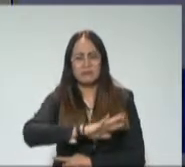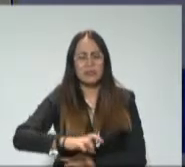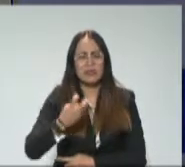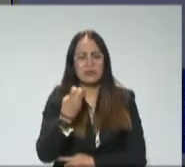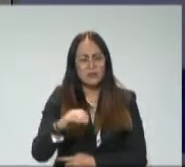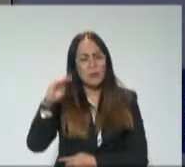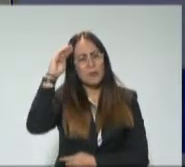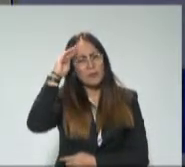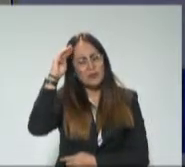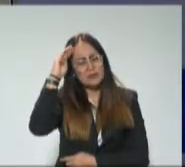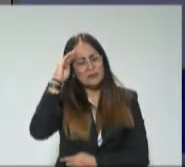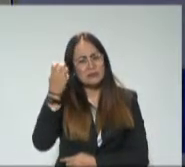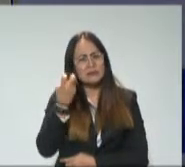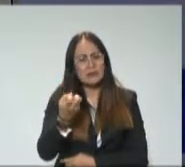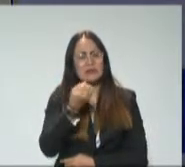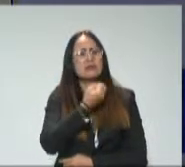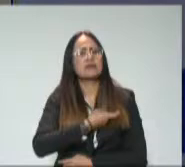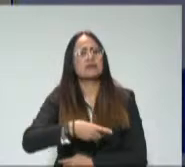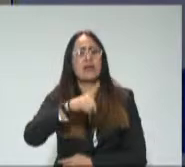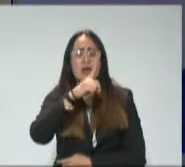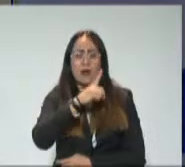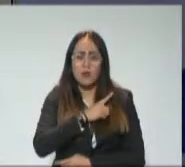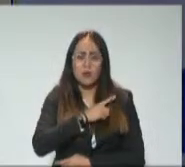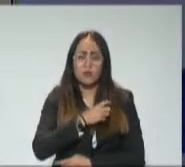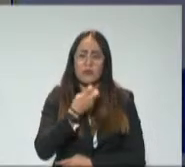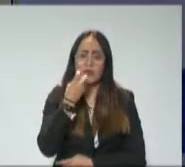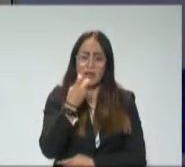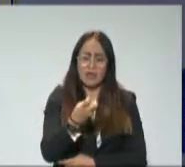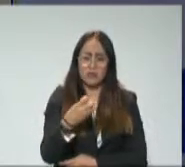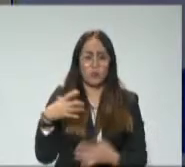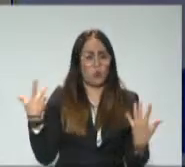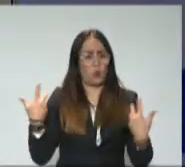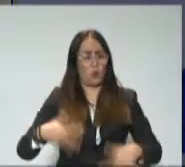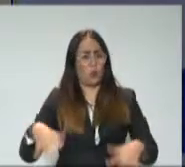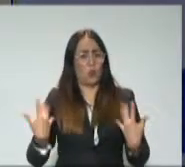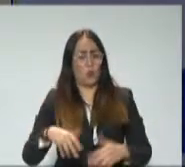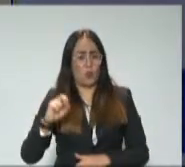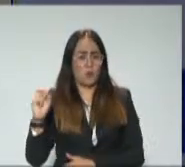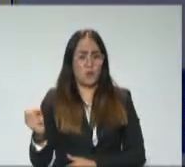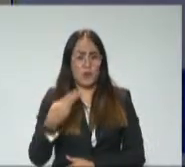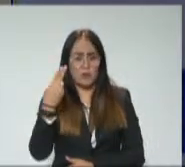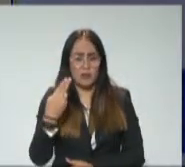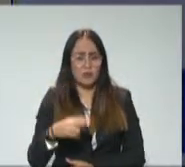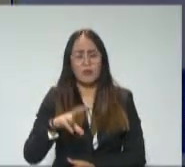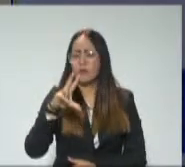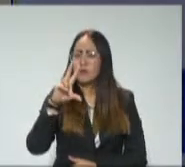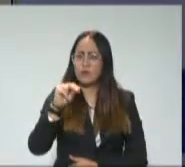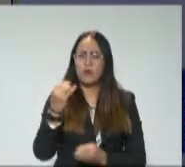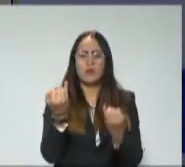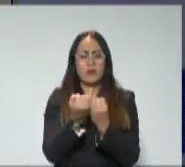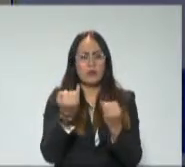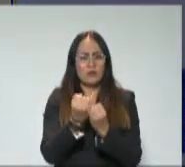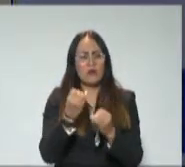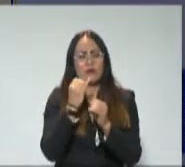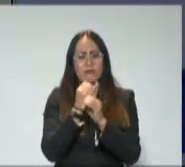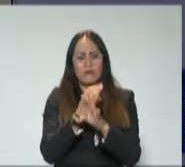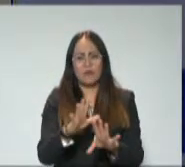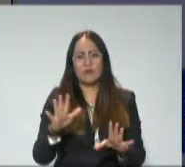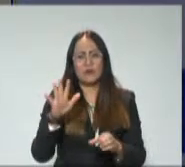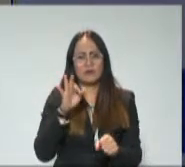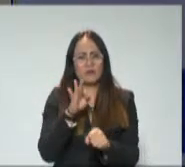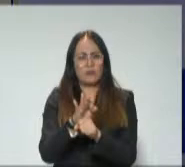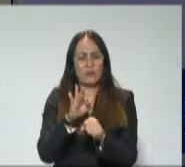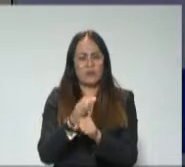reflexión de que la salud No puede ser un lujo ni el sistema de protección social